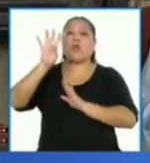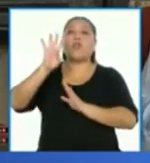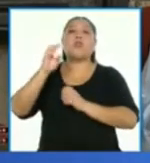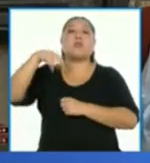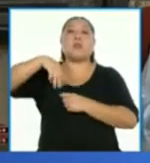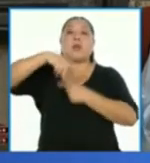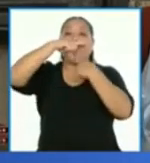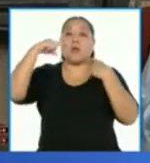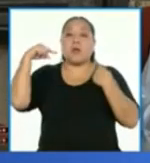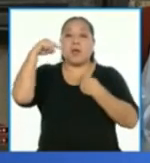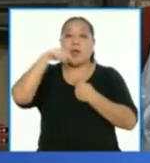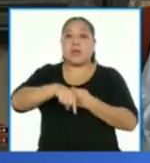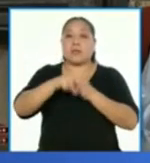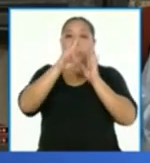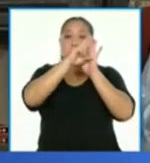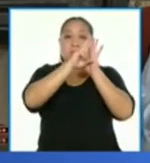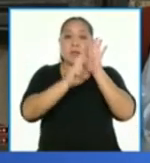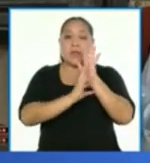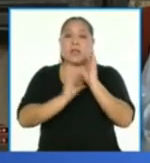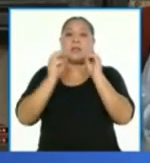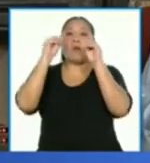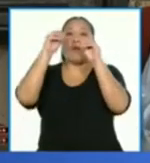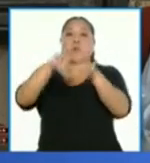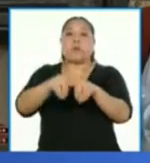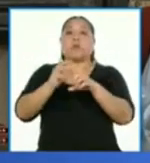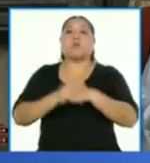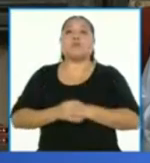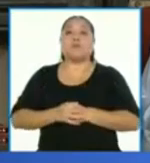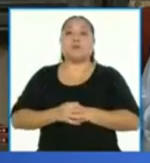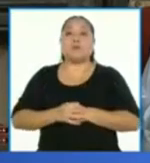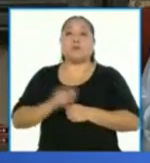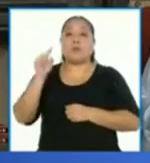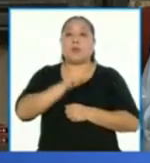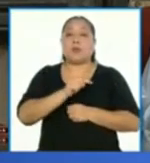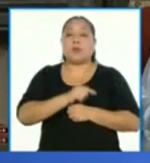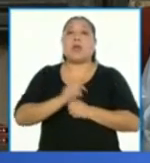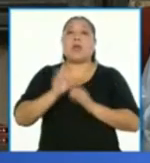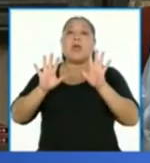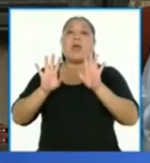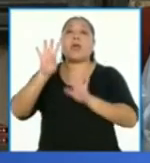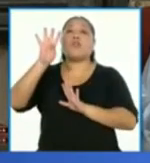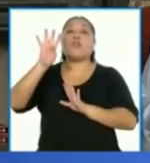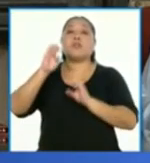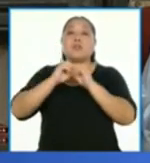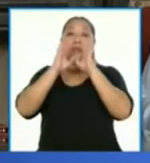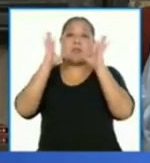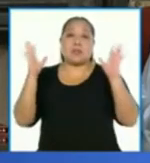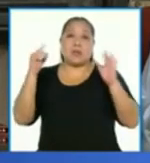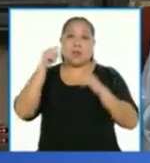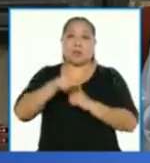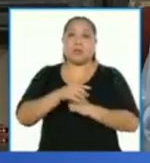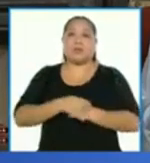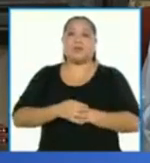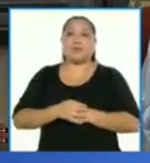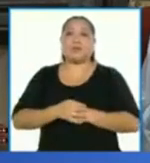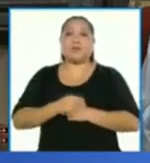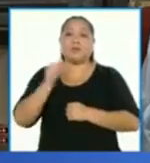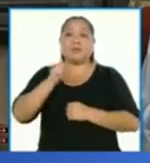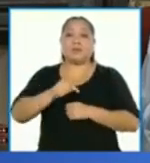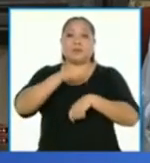estas medidas por tanto rigen para o por el lapso de 14 días como es el